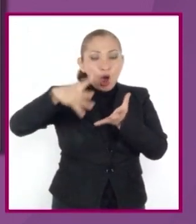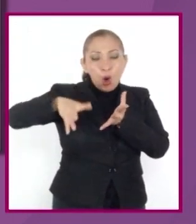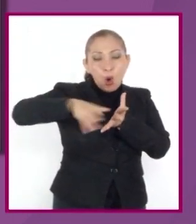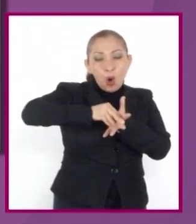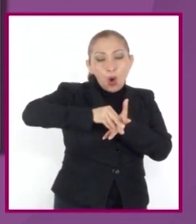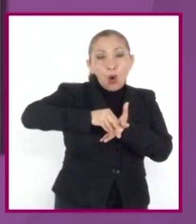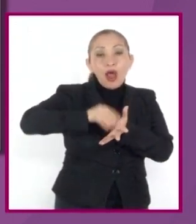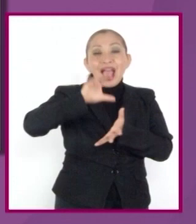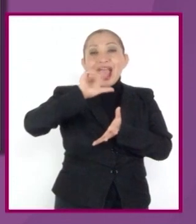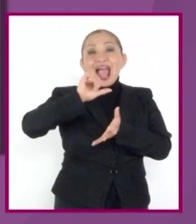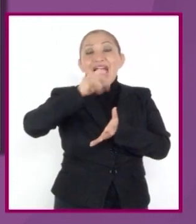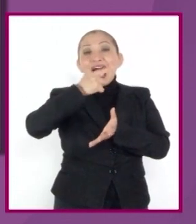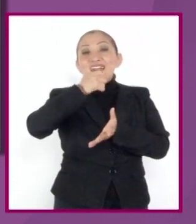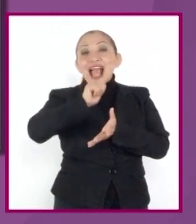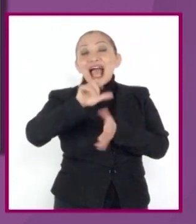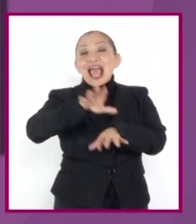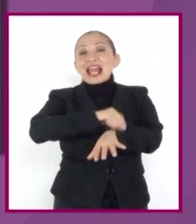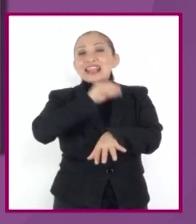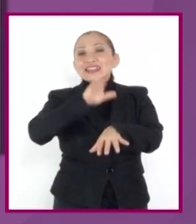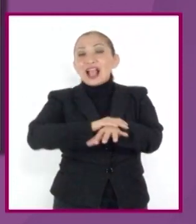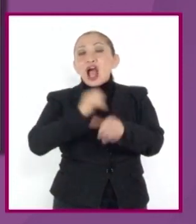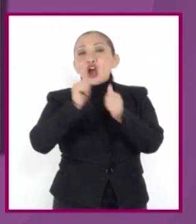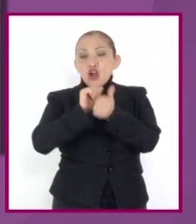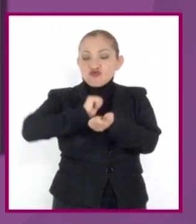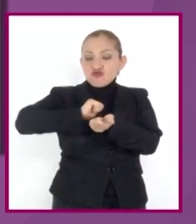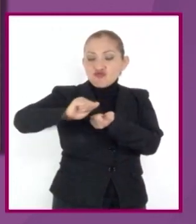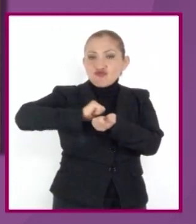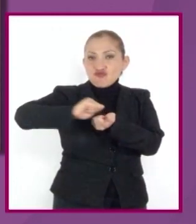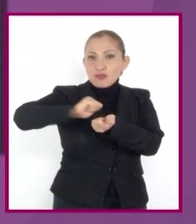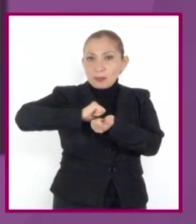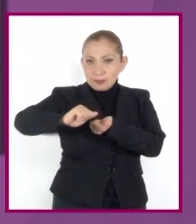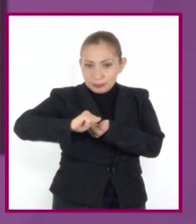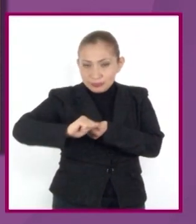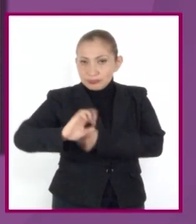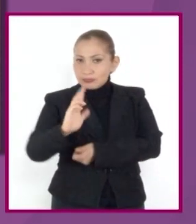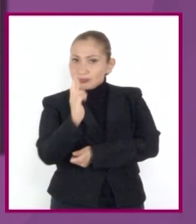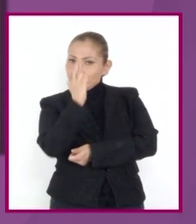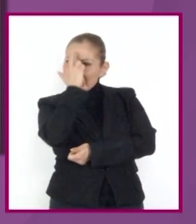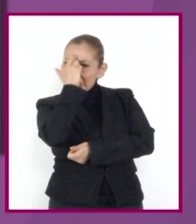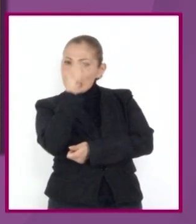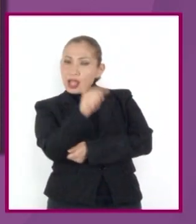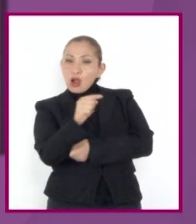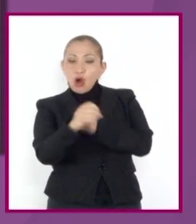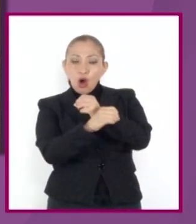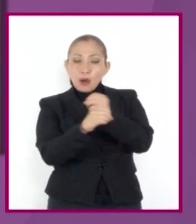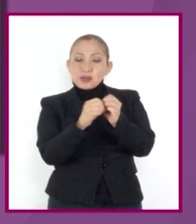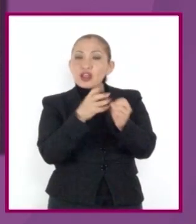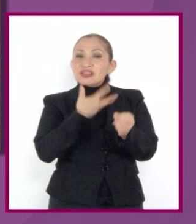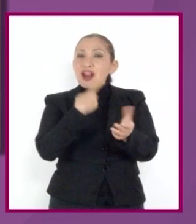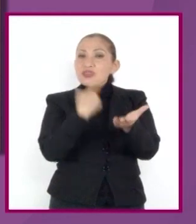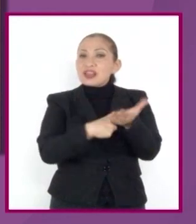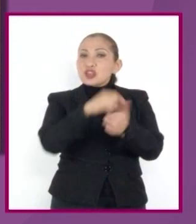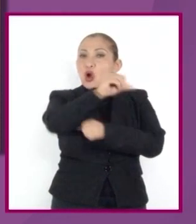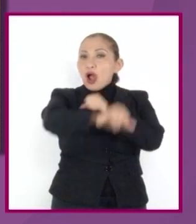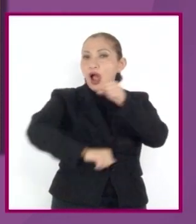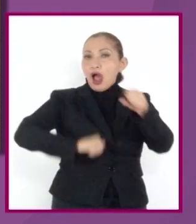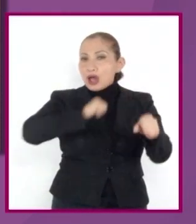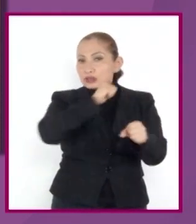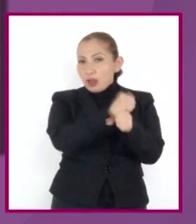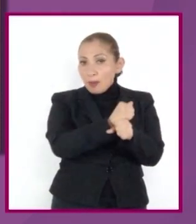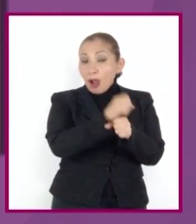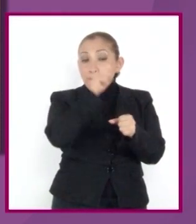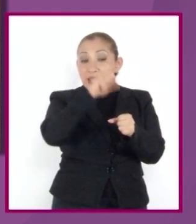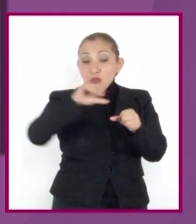o cargado eléctricamente mediante el frotamiento. Recordemos que los cuerpos están formados por átomos, en